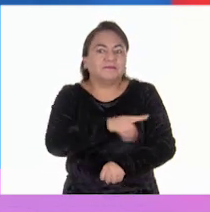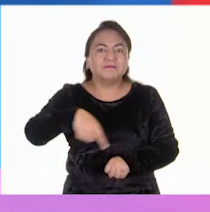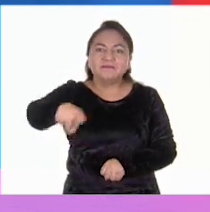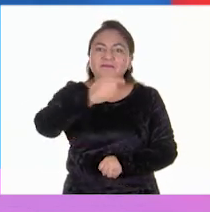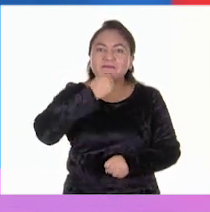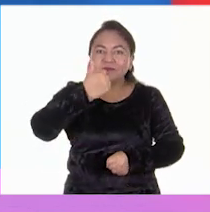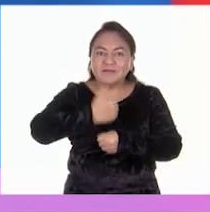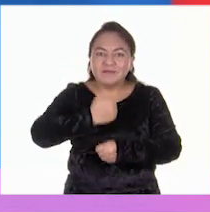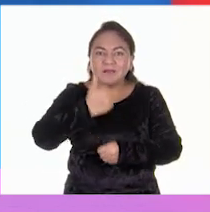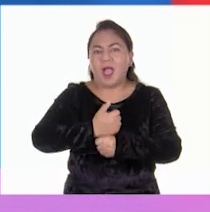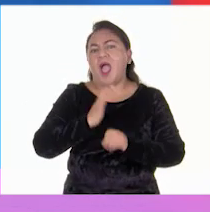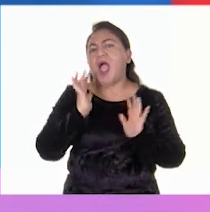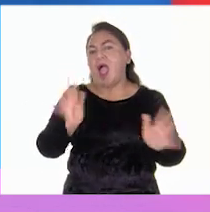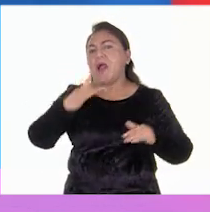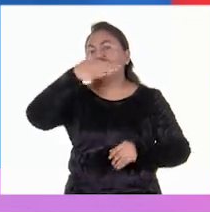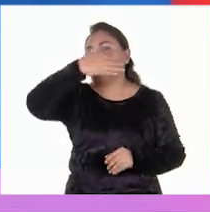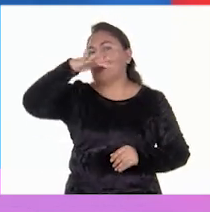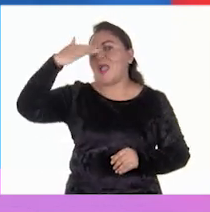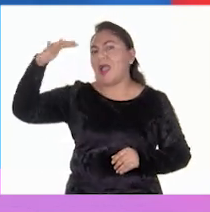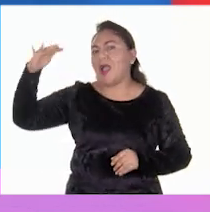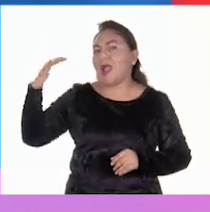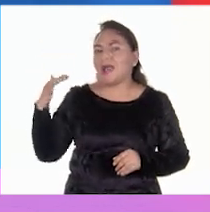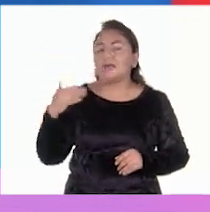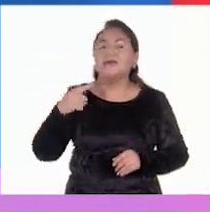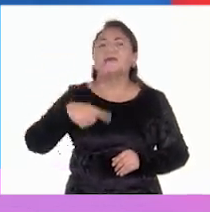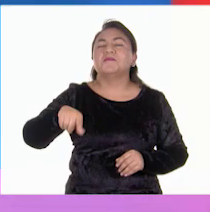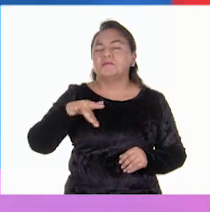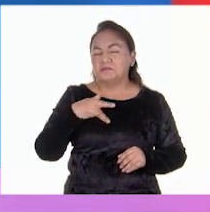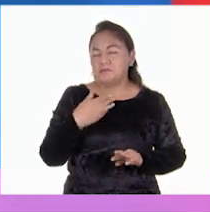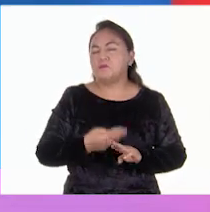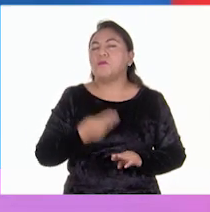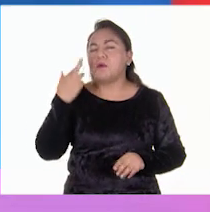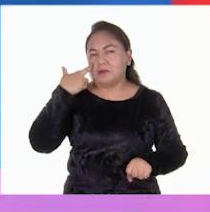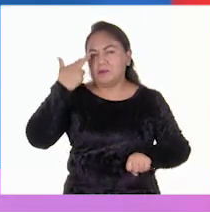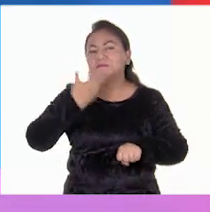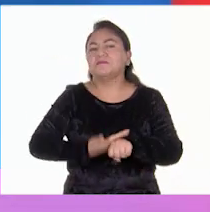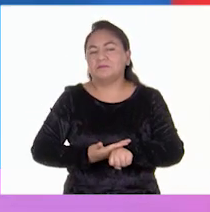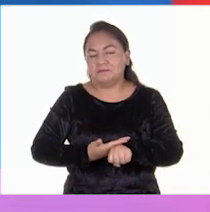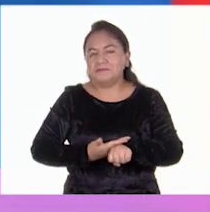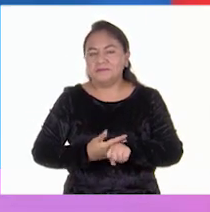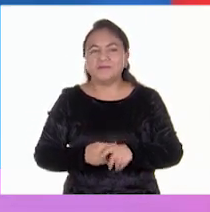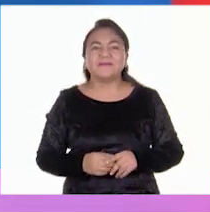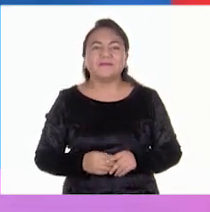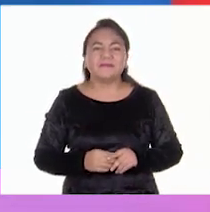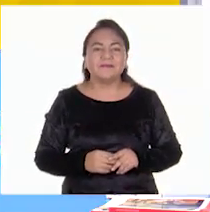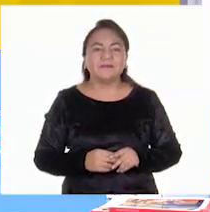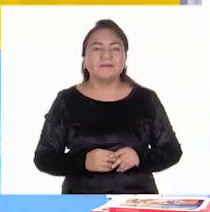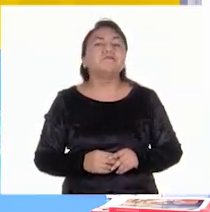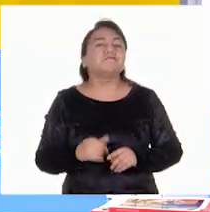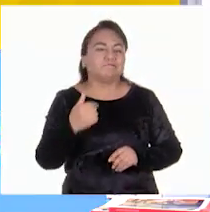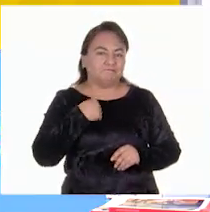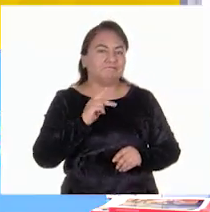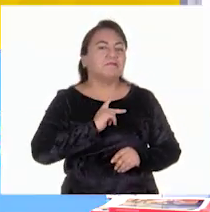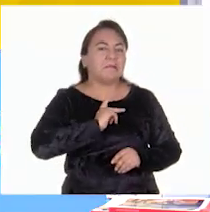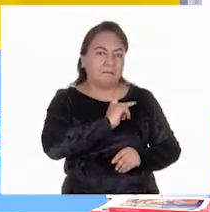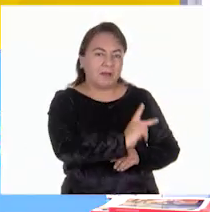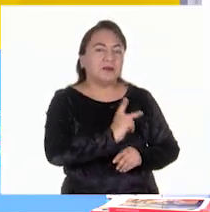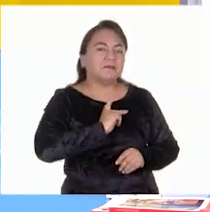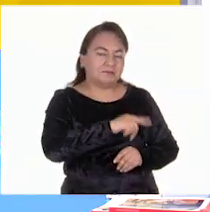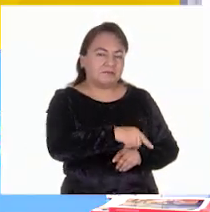de sexto ya son grandes. Y seguro que también son muy responsables. Yo creo lo mismo que tú,